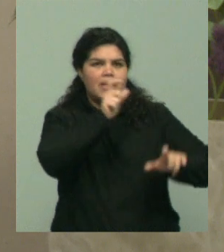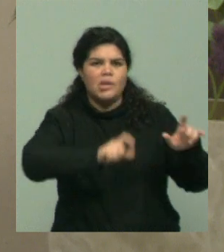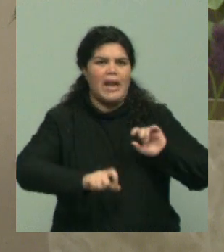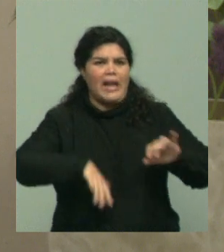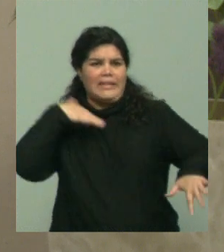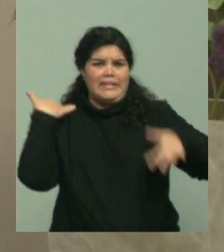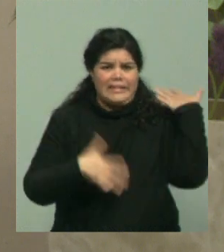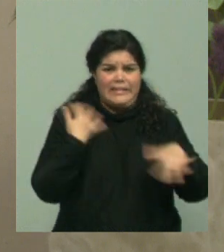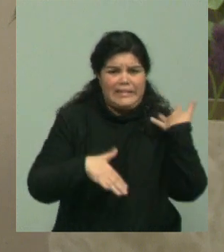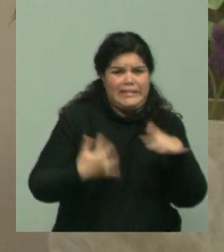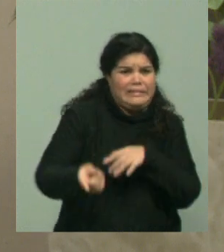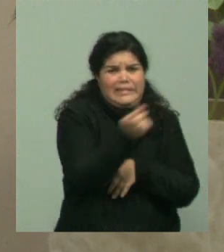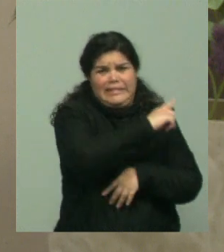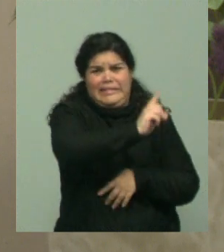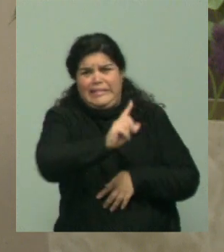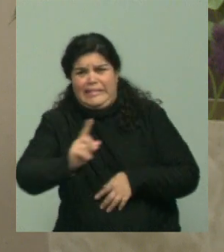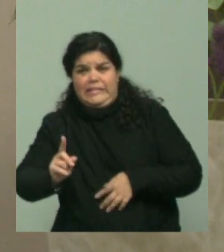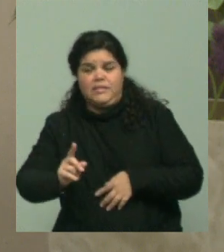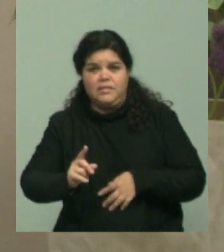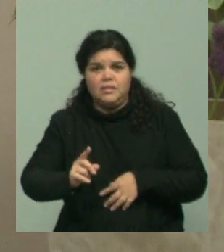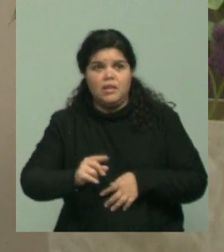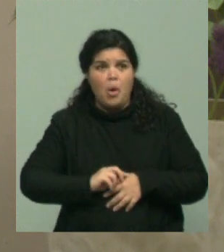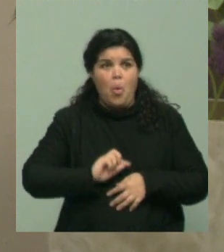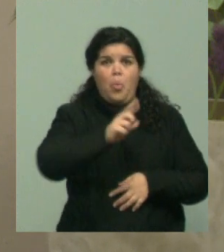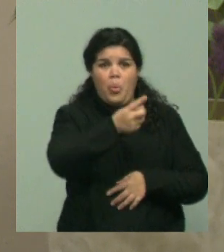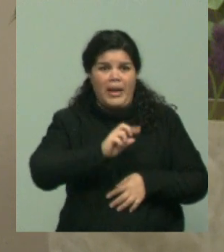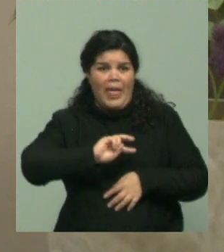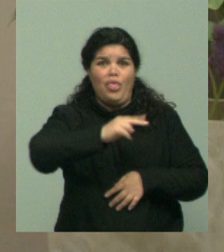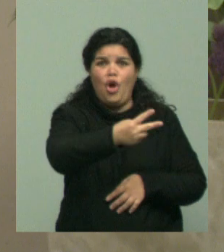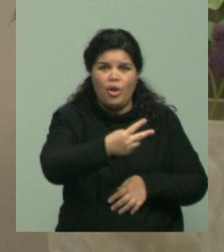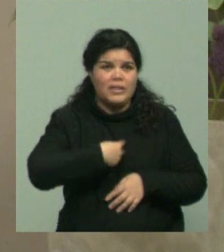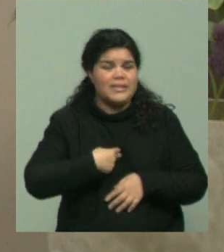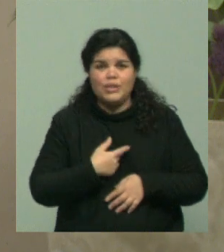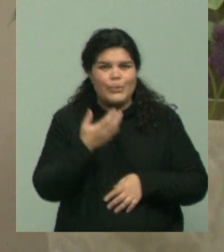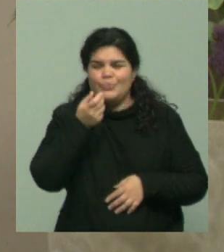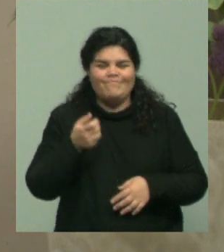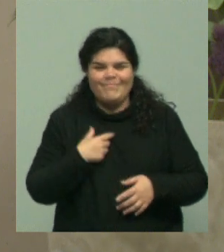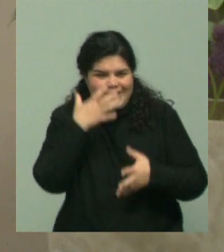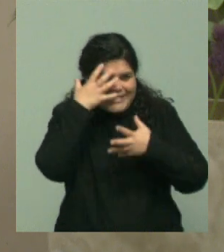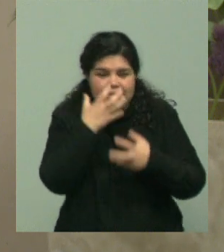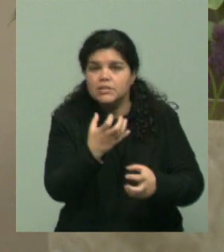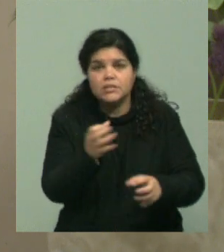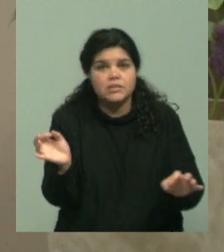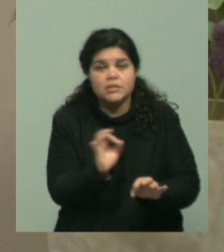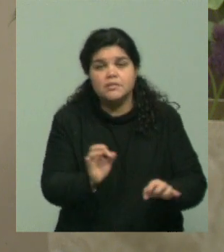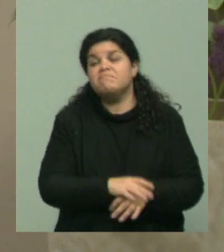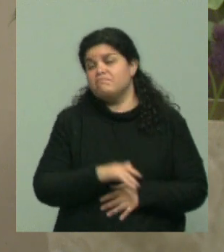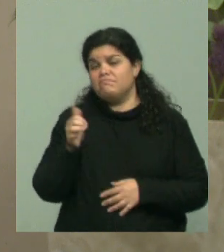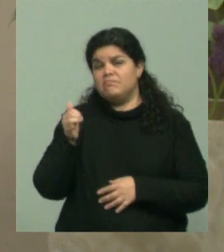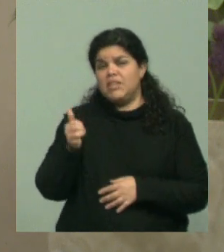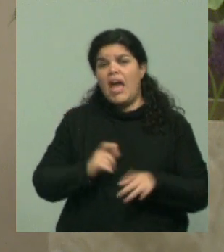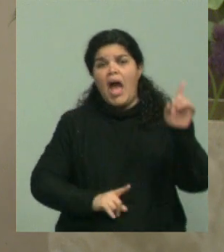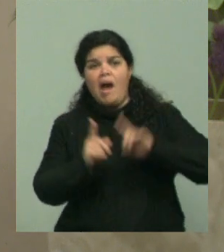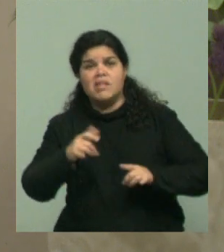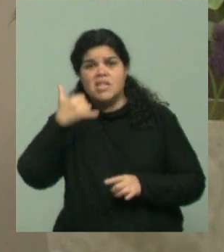ejemplo, y que vaya a una clase, la segunda, y no se enganche. ¿Puede suceder eso? Sí, por ahí están distraídos, vienen con el teléfono. Les